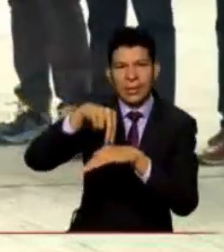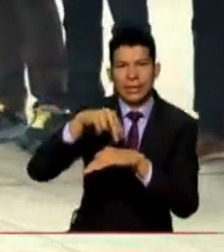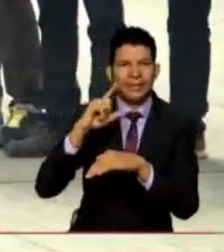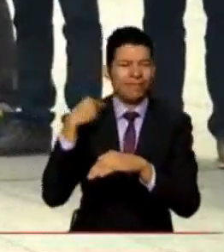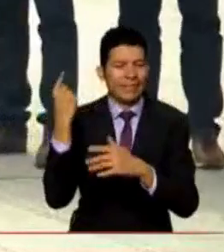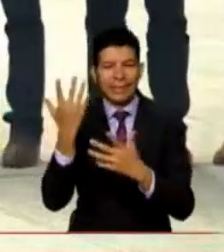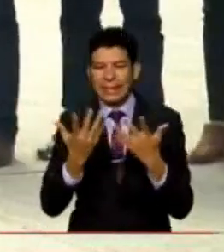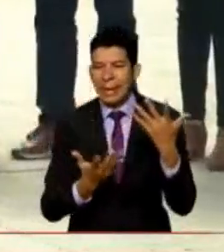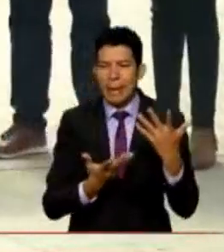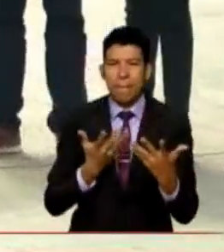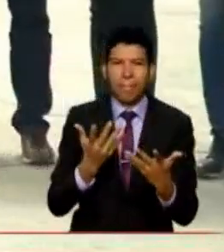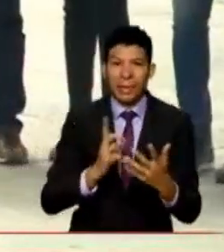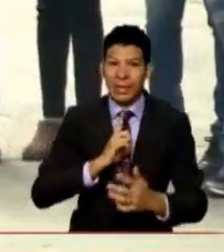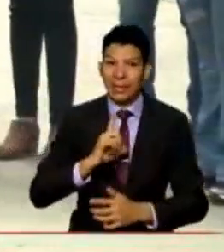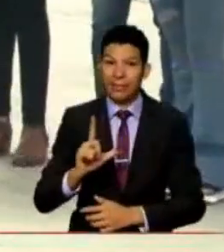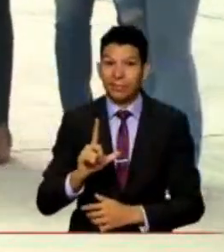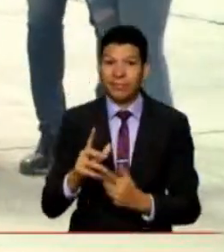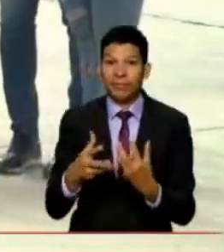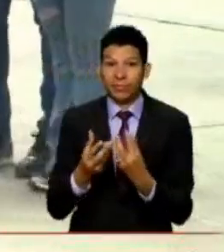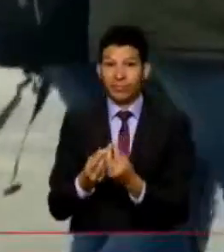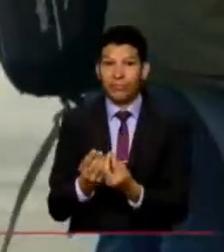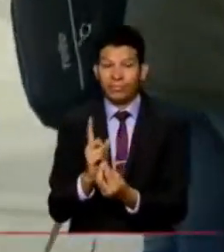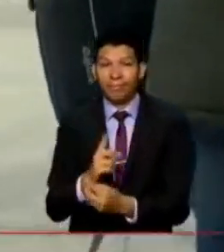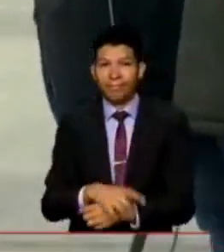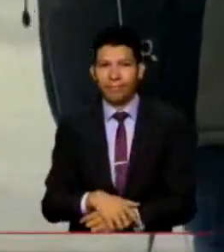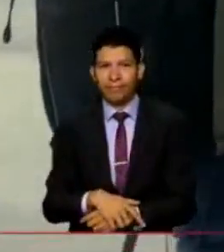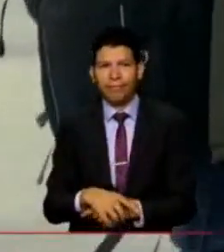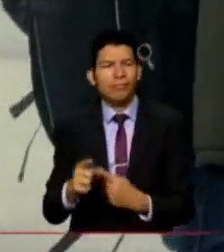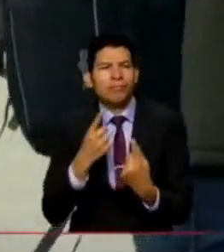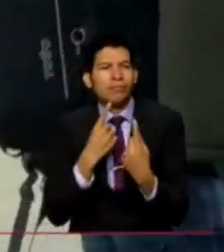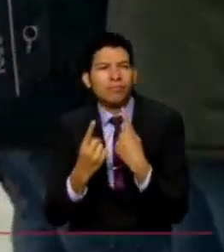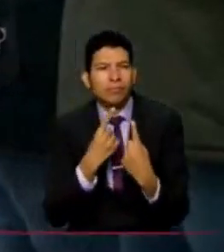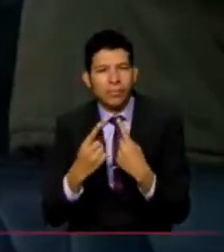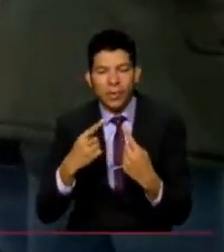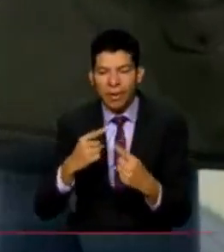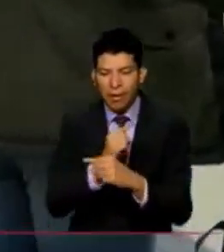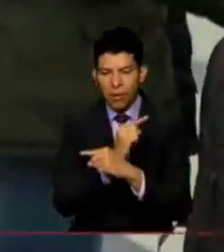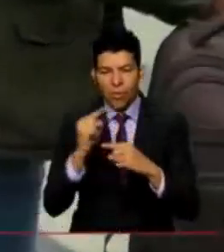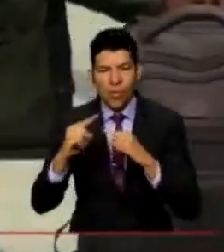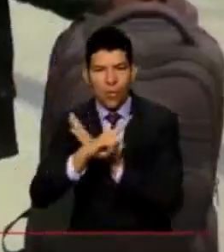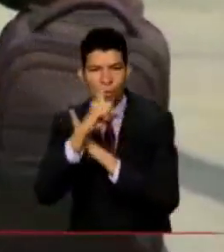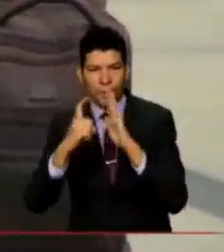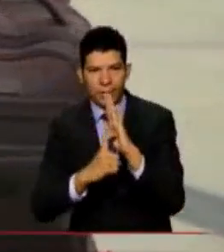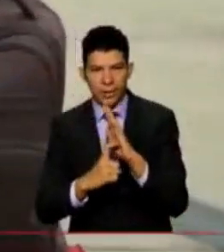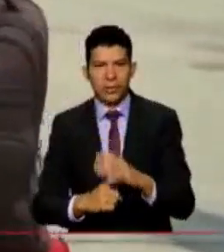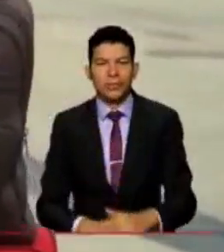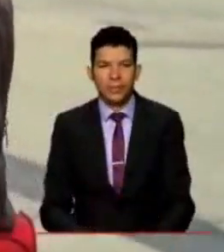descontento ante los líderes de esta estructura. Estas conversaciones se llevarán a cabo durante toda esta semana.